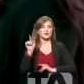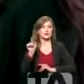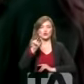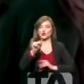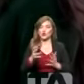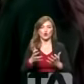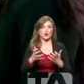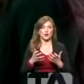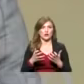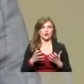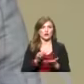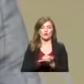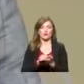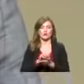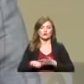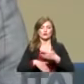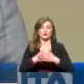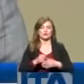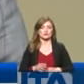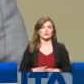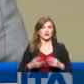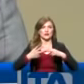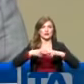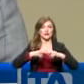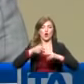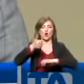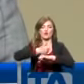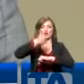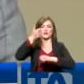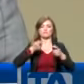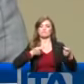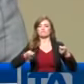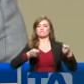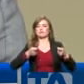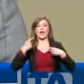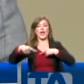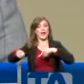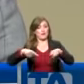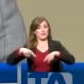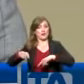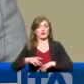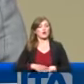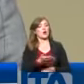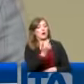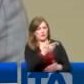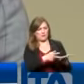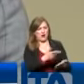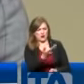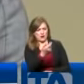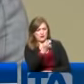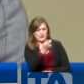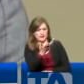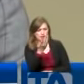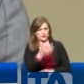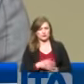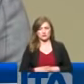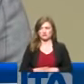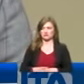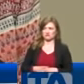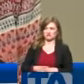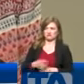quería dejar rastros. Que cuando existe una relación jerárquica en el cual tu jefe te pide que entregues dinero, que estás sometido